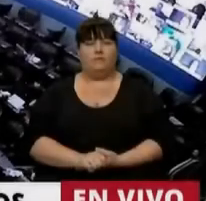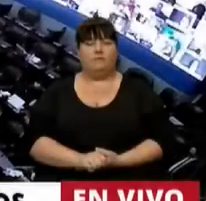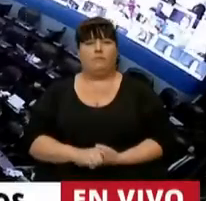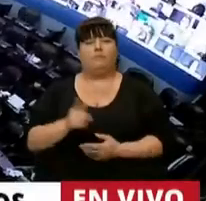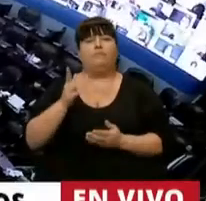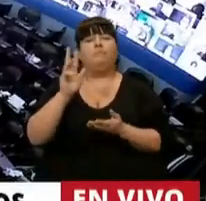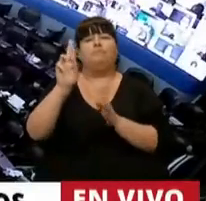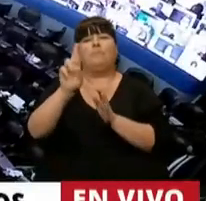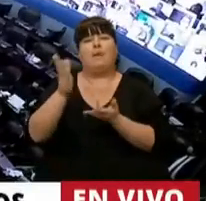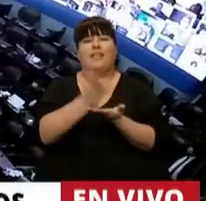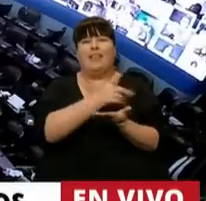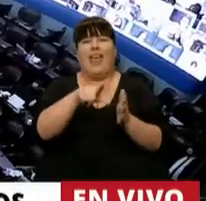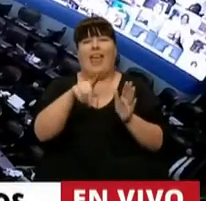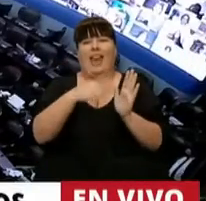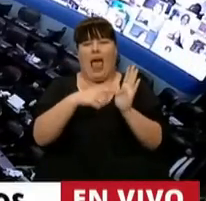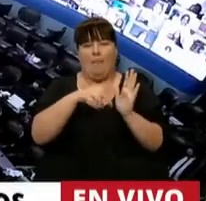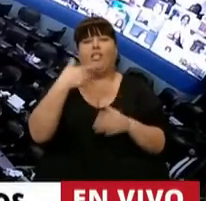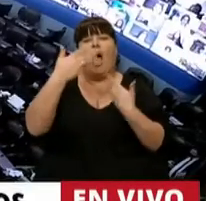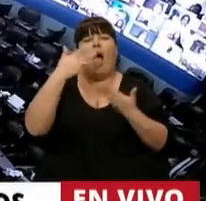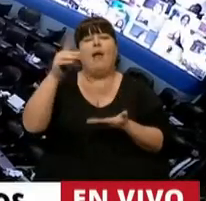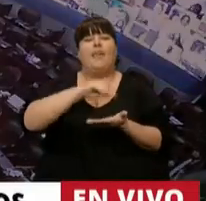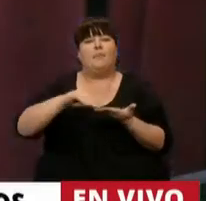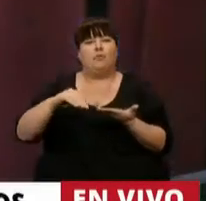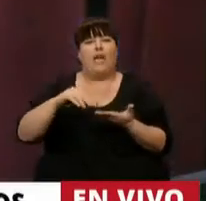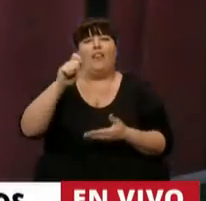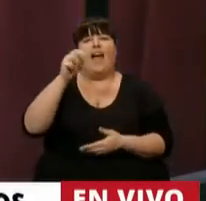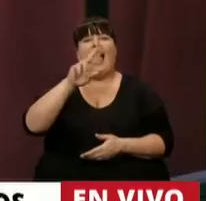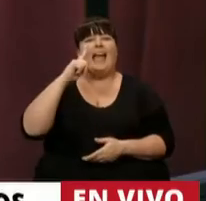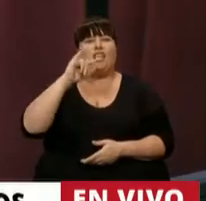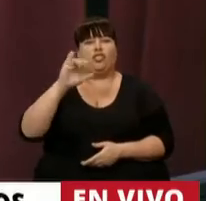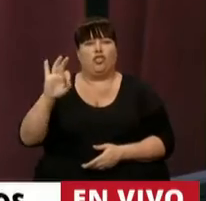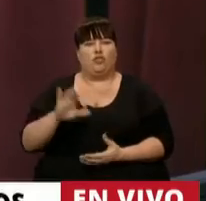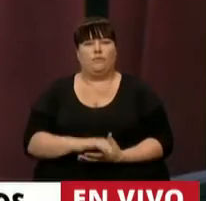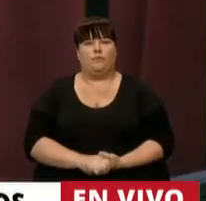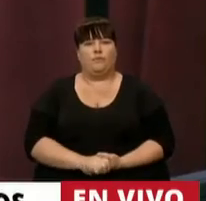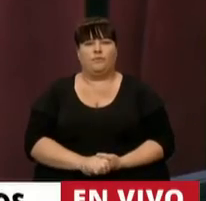Para un apartamiento del reglamento tiene la palabra la diputada Ana Carla Carrizo.